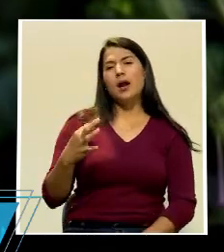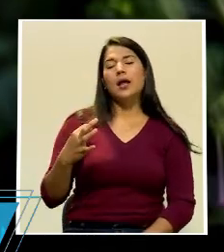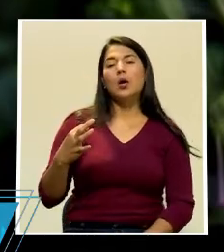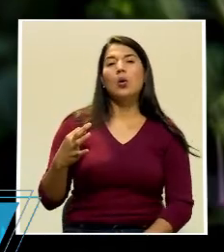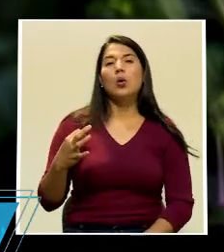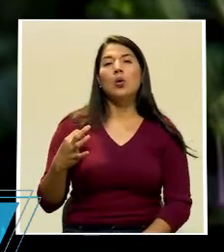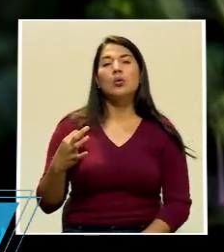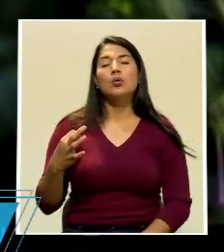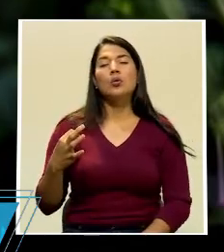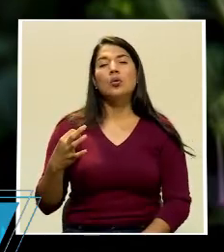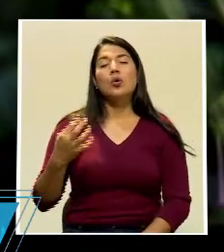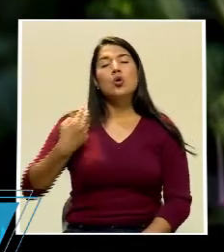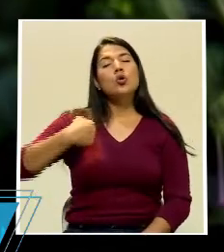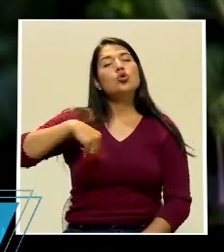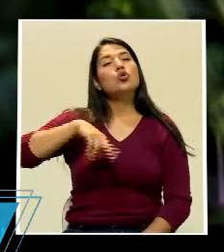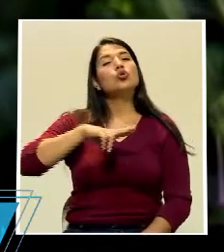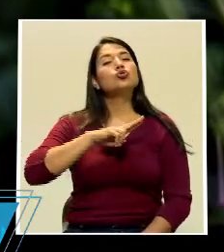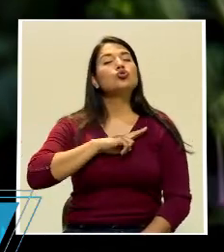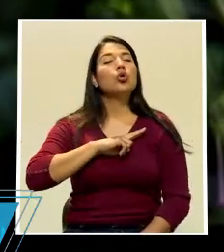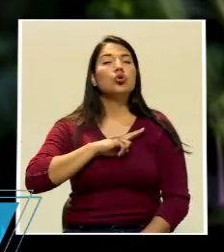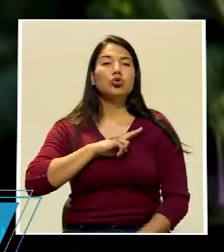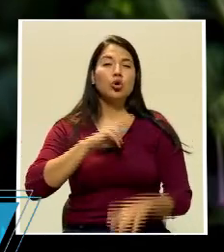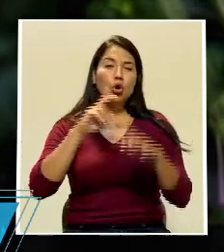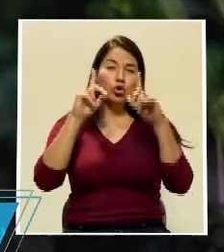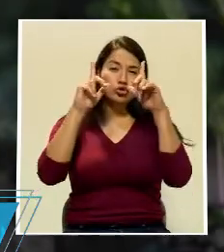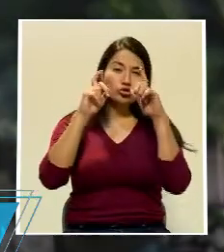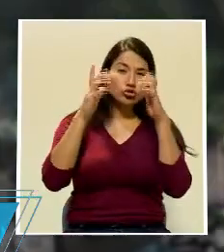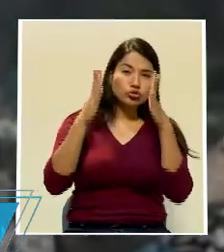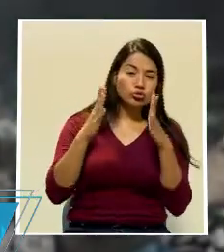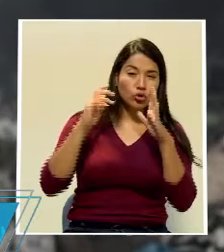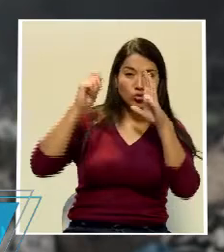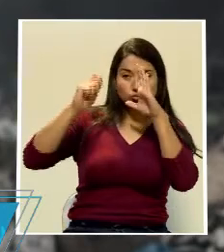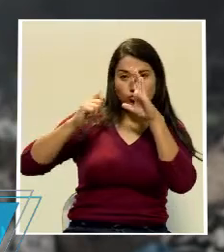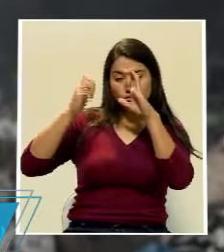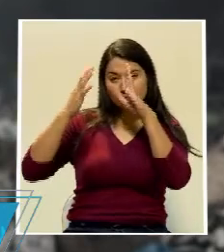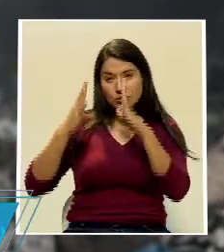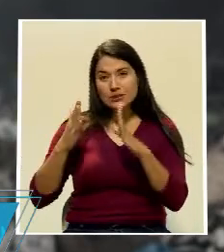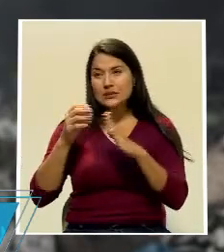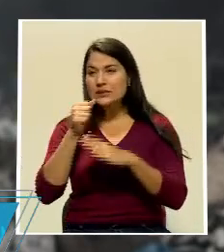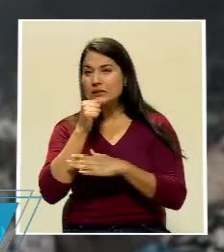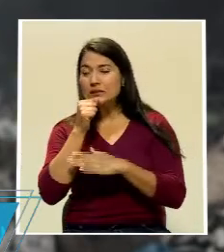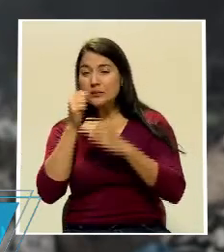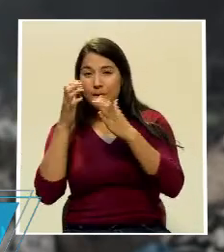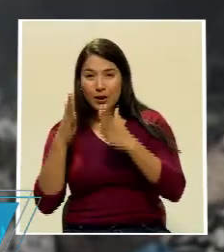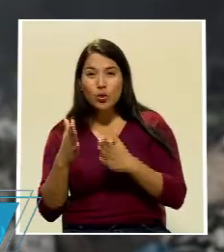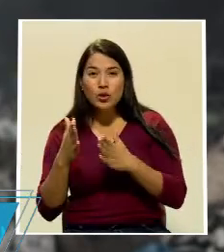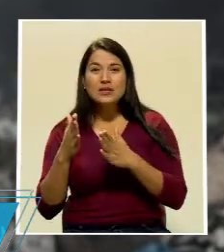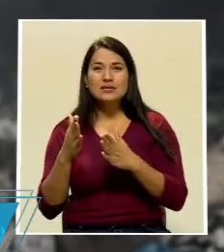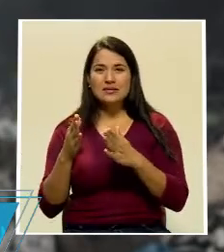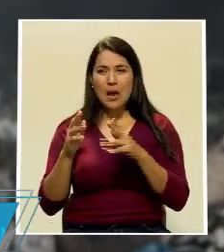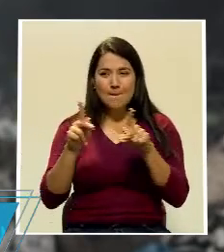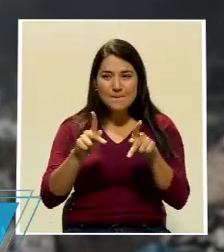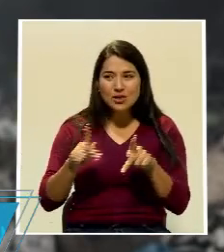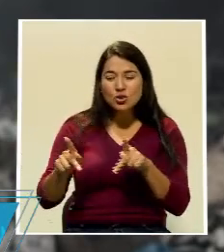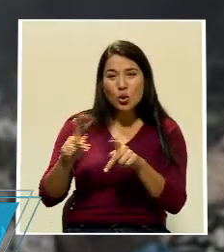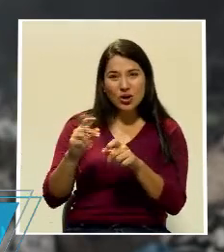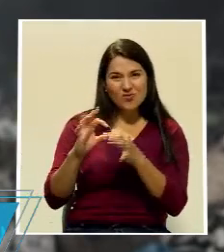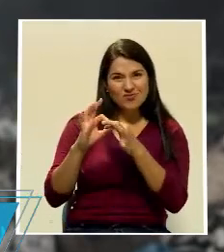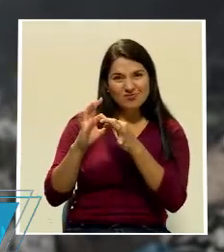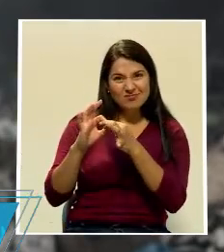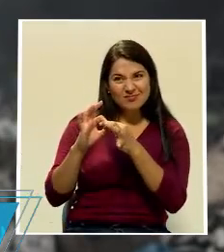nosotros como reporteros, periodistas, camarógrafos, las personas que se dedican a la imagen, a buscar historias,